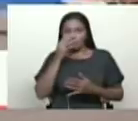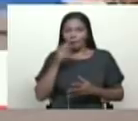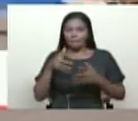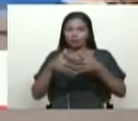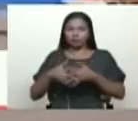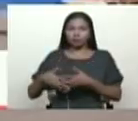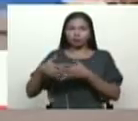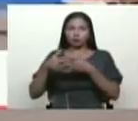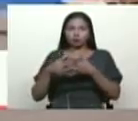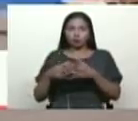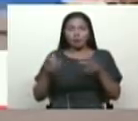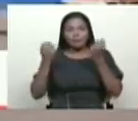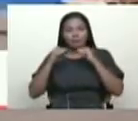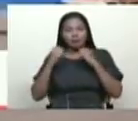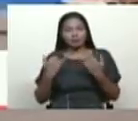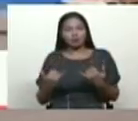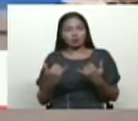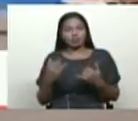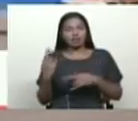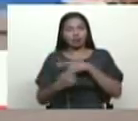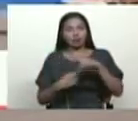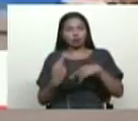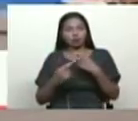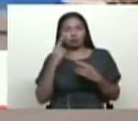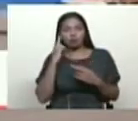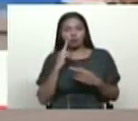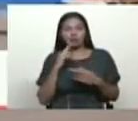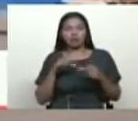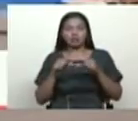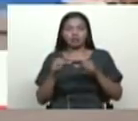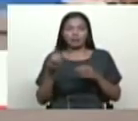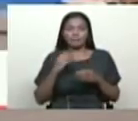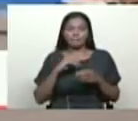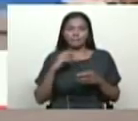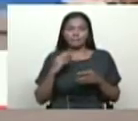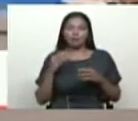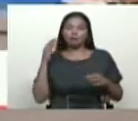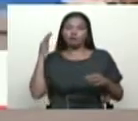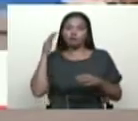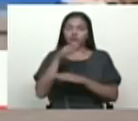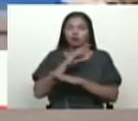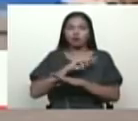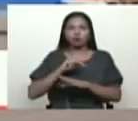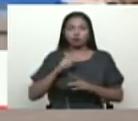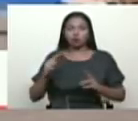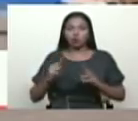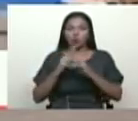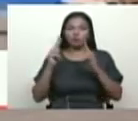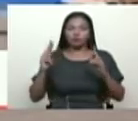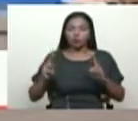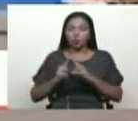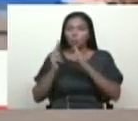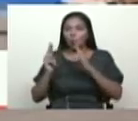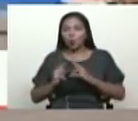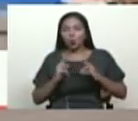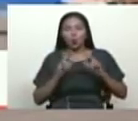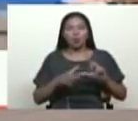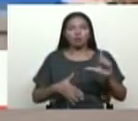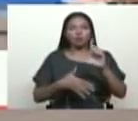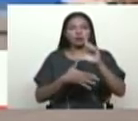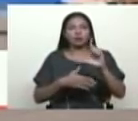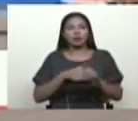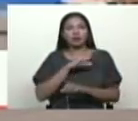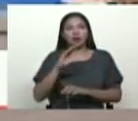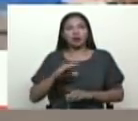norte, prepárense para que la revolución bolivariana continúe su rumbo de encuentro y reencuentro con América Latina y el